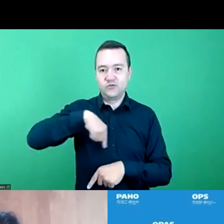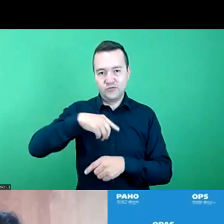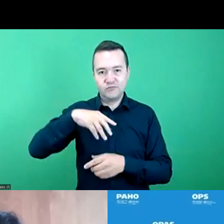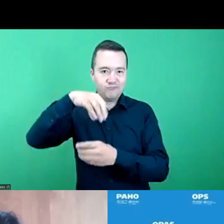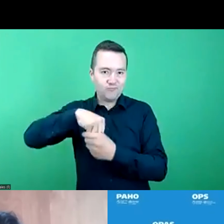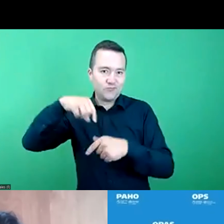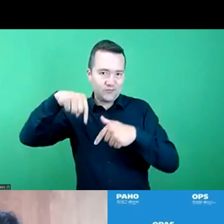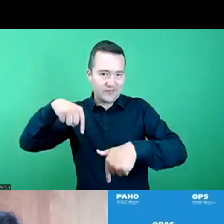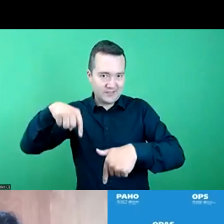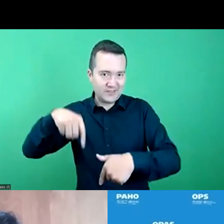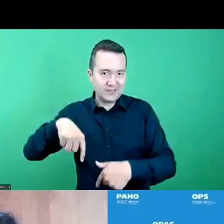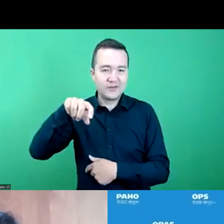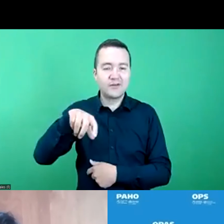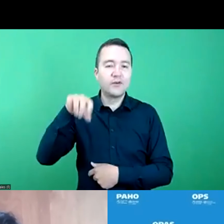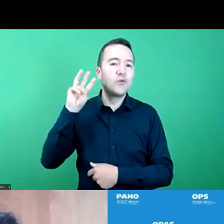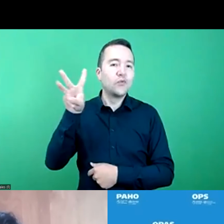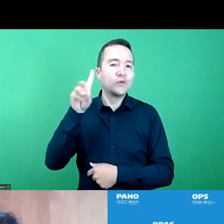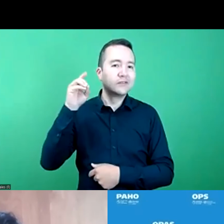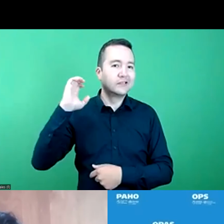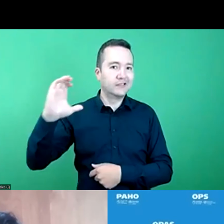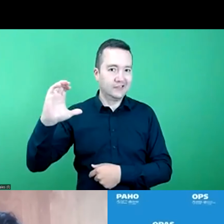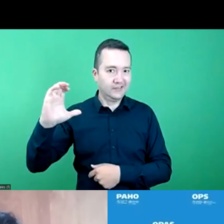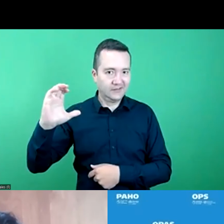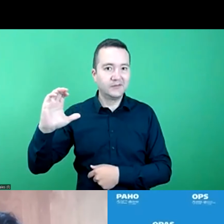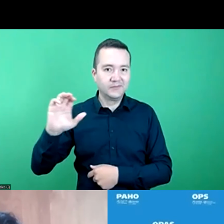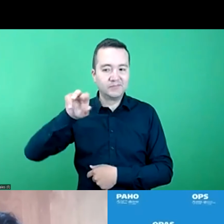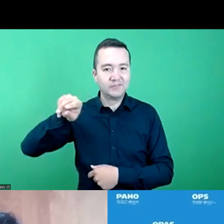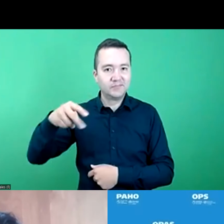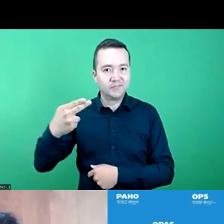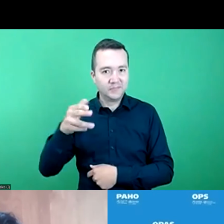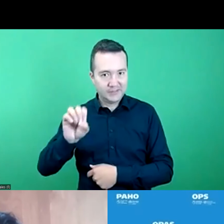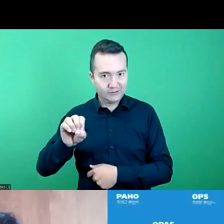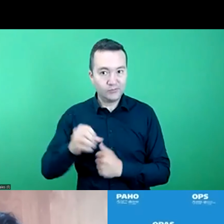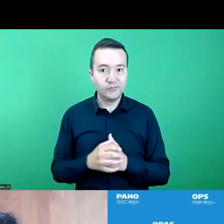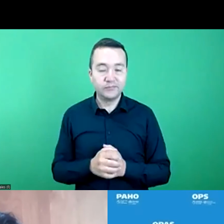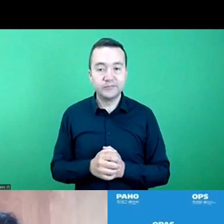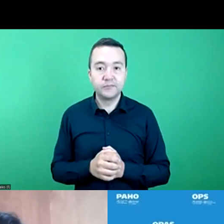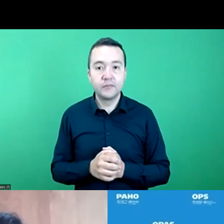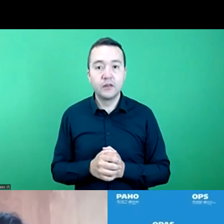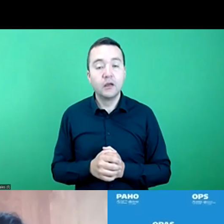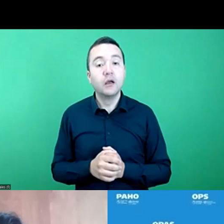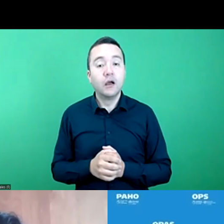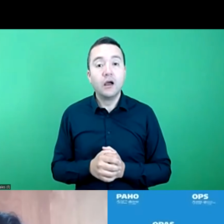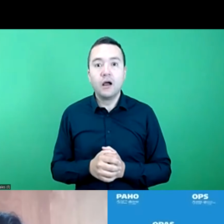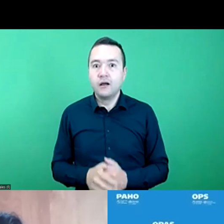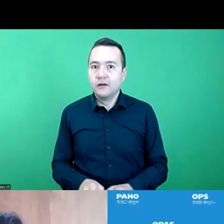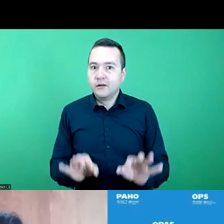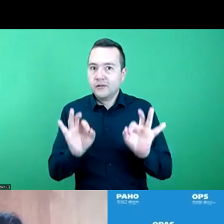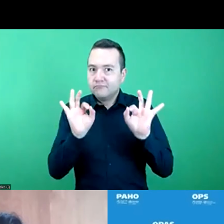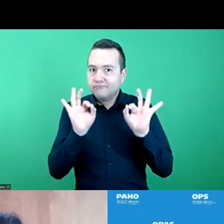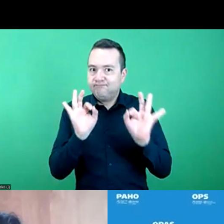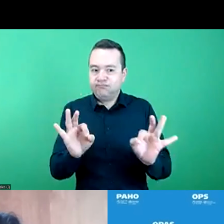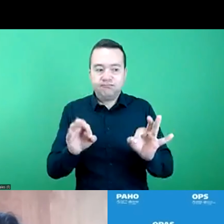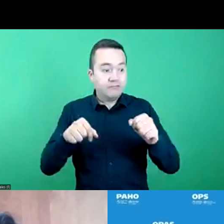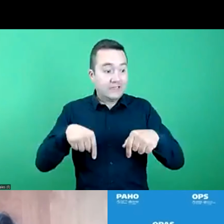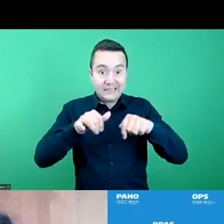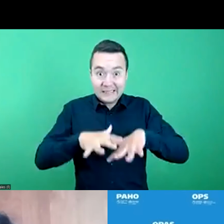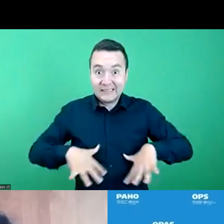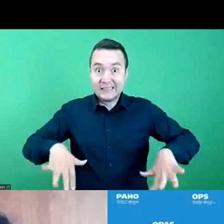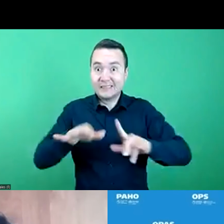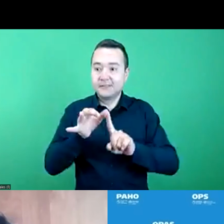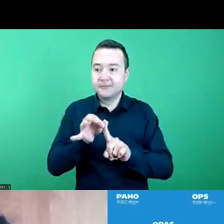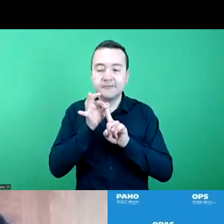la OPS en Washington, D.C. Y que, bueno, pues realmente este es un espacio privilegiado en que realmente agradecemos